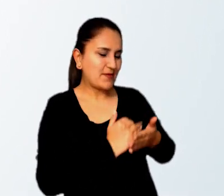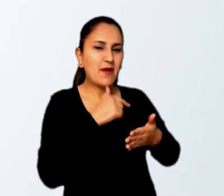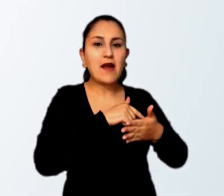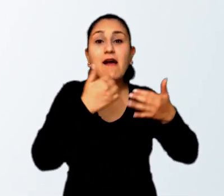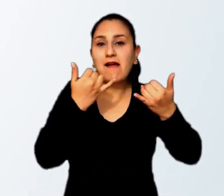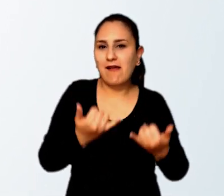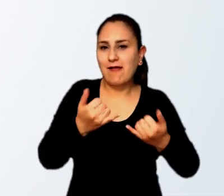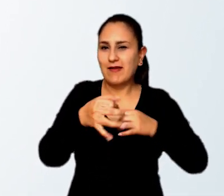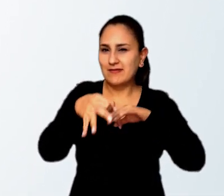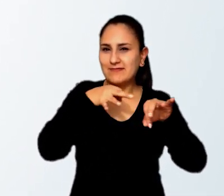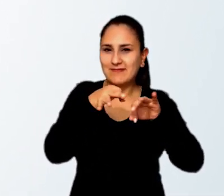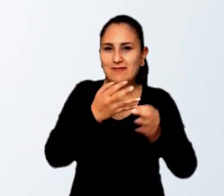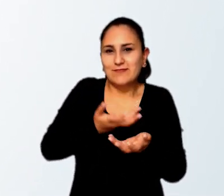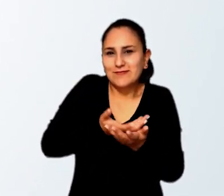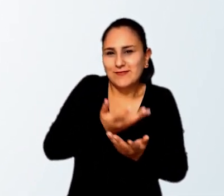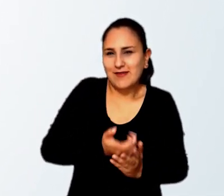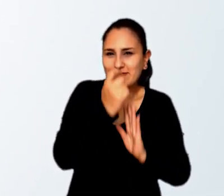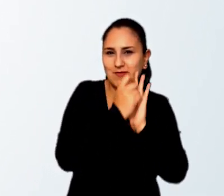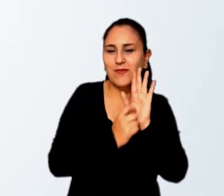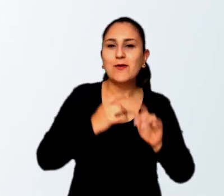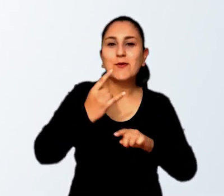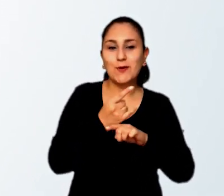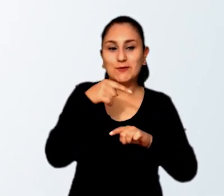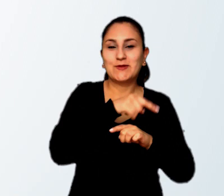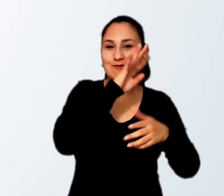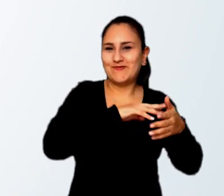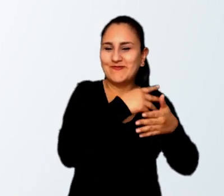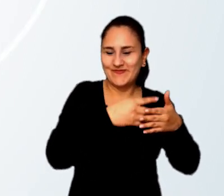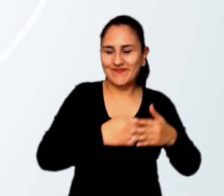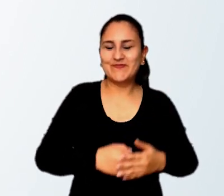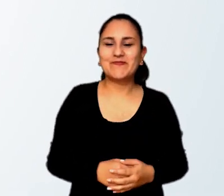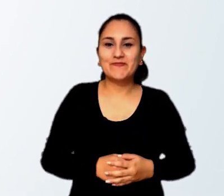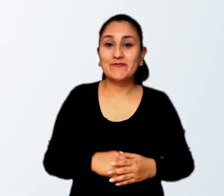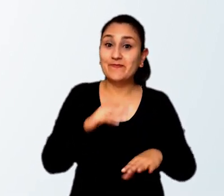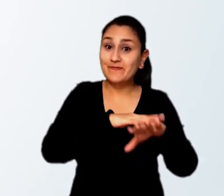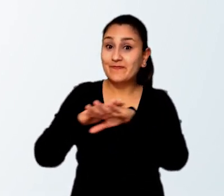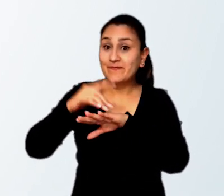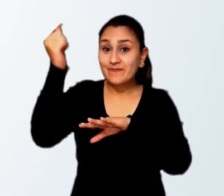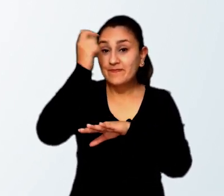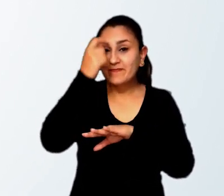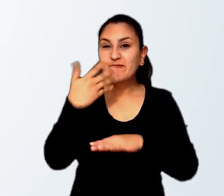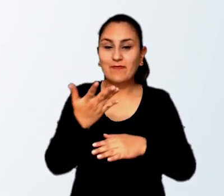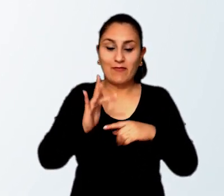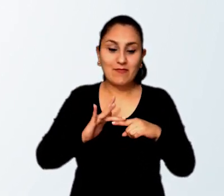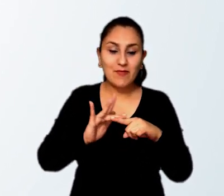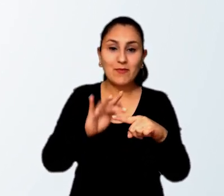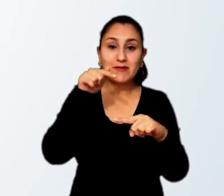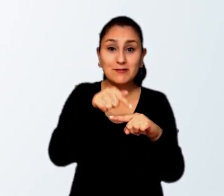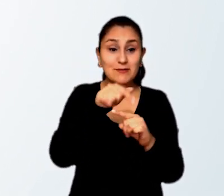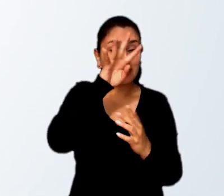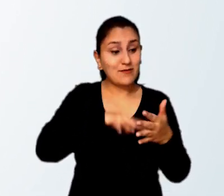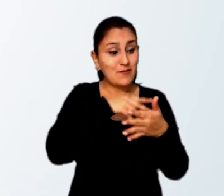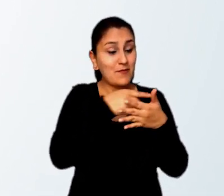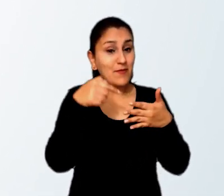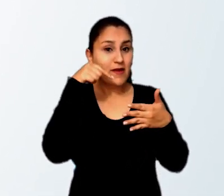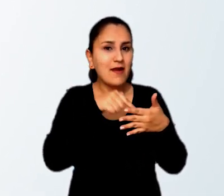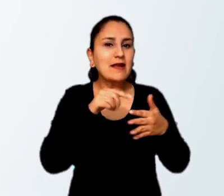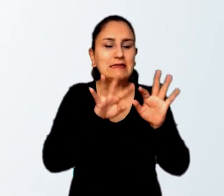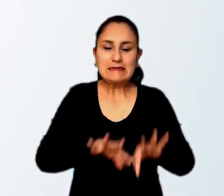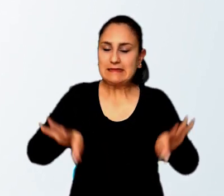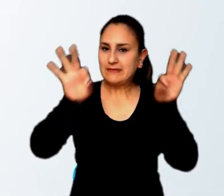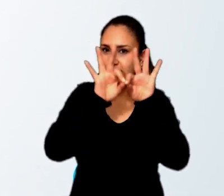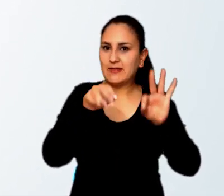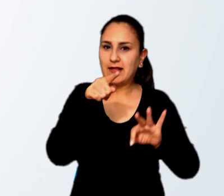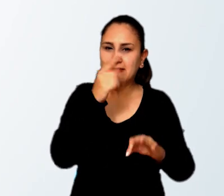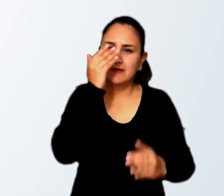algunas sugerencias para el uso de las mismas tenga en cuenta que en la implementación de las rúbricas es importante considerar